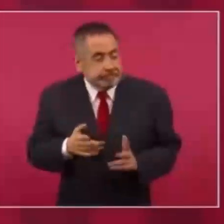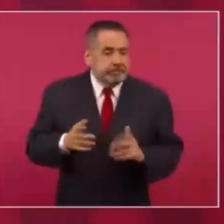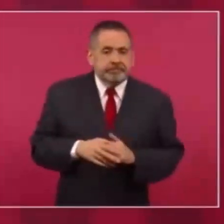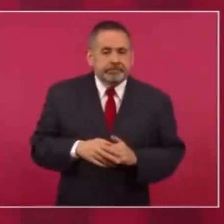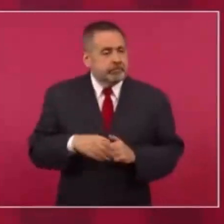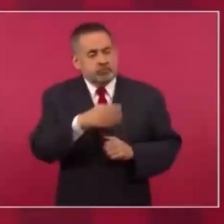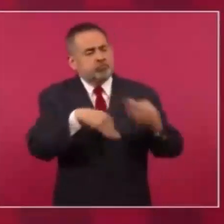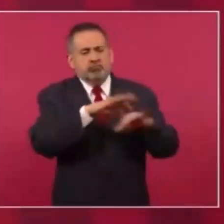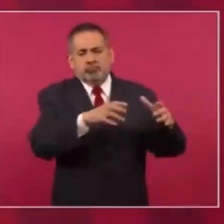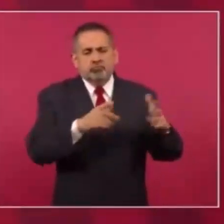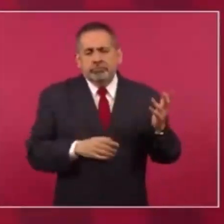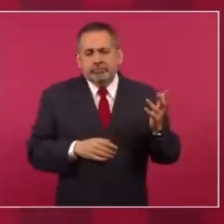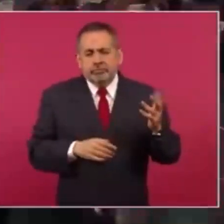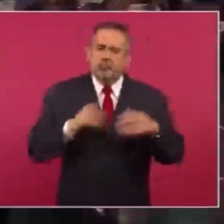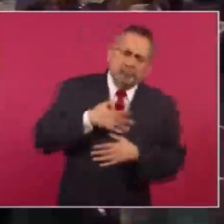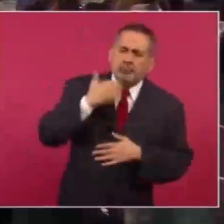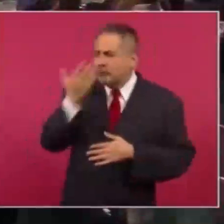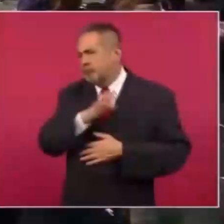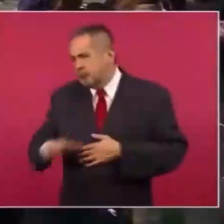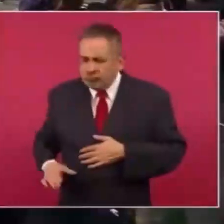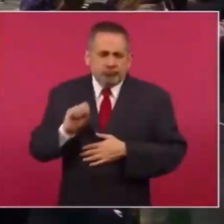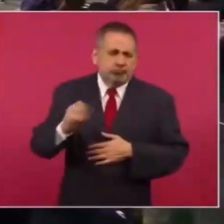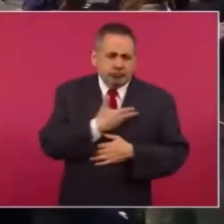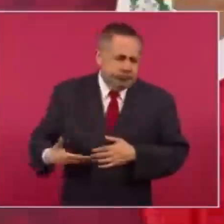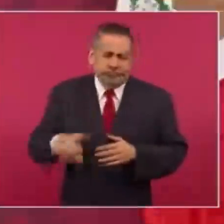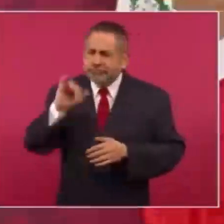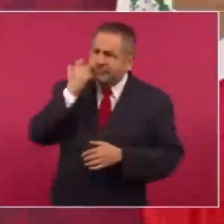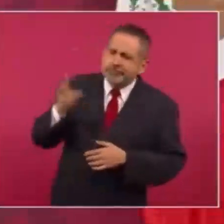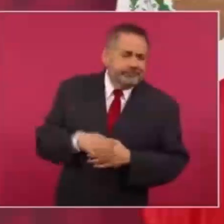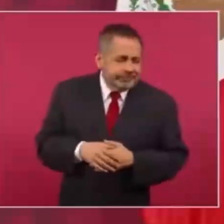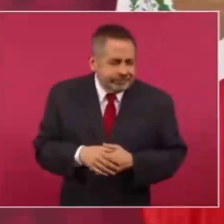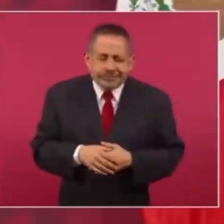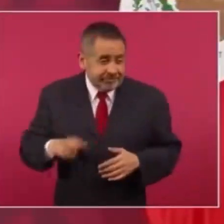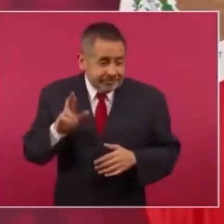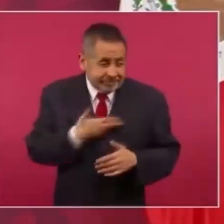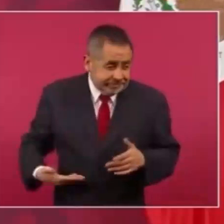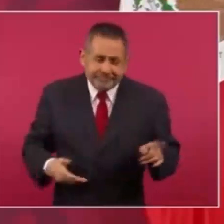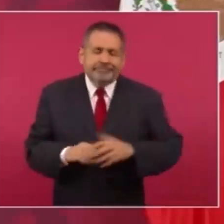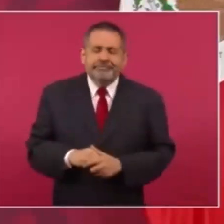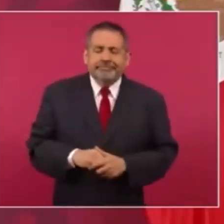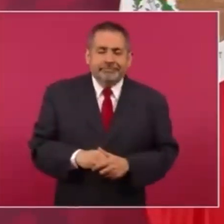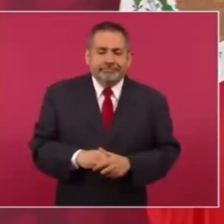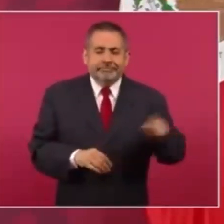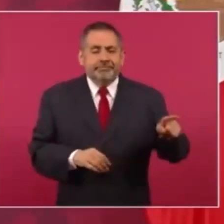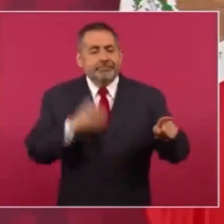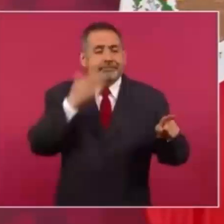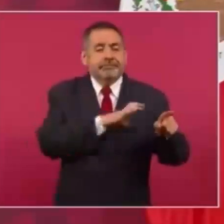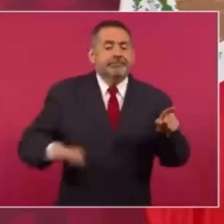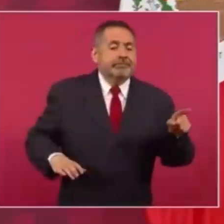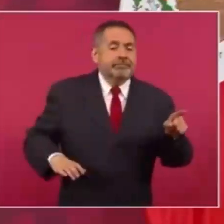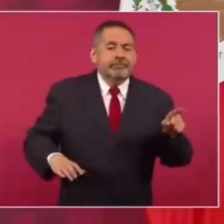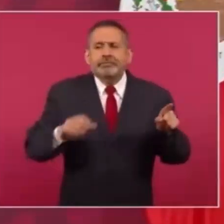pues no todos, aunque dicen que quieren ser candidatos a la presidencia, en realidad buscan eso. Le tiran a ser candidatos a la